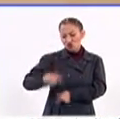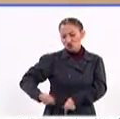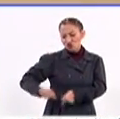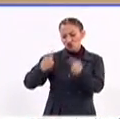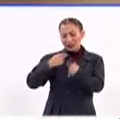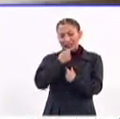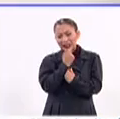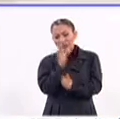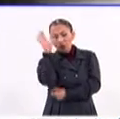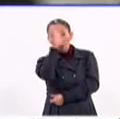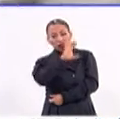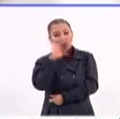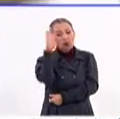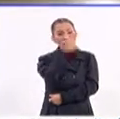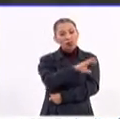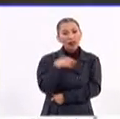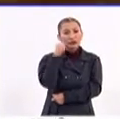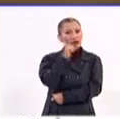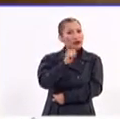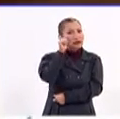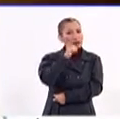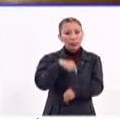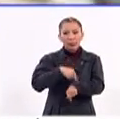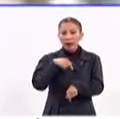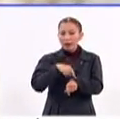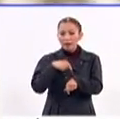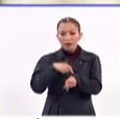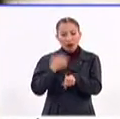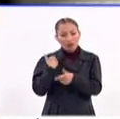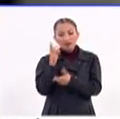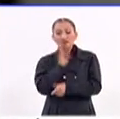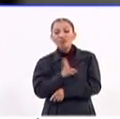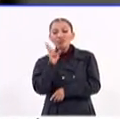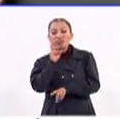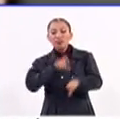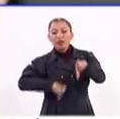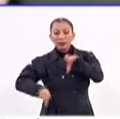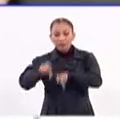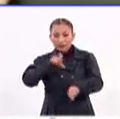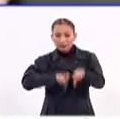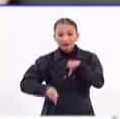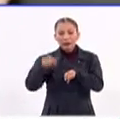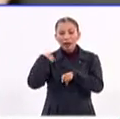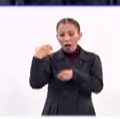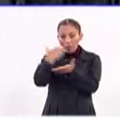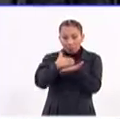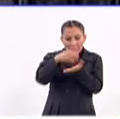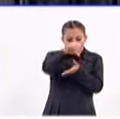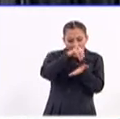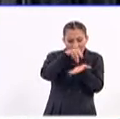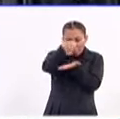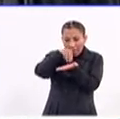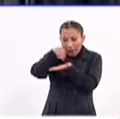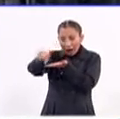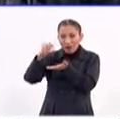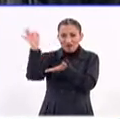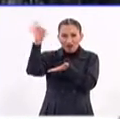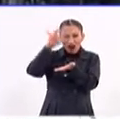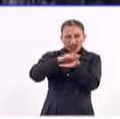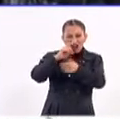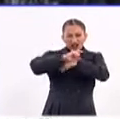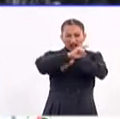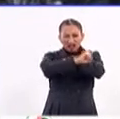pequeño fue un niño curioso que pasó gran parte de su tiempo en experimentos químicos y coleccionando escarabajos,